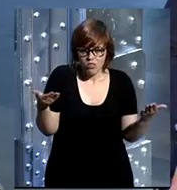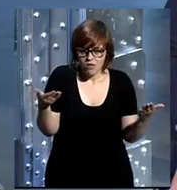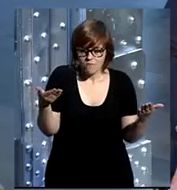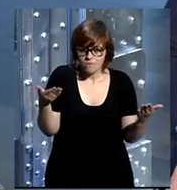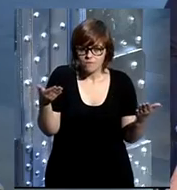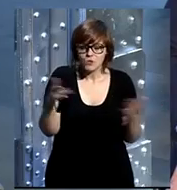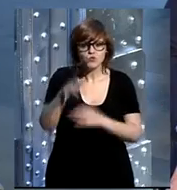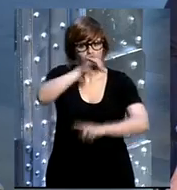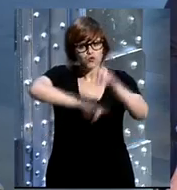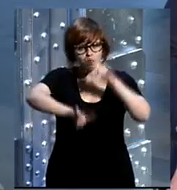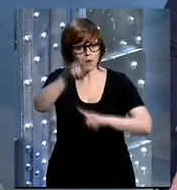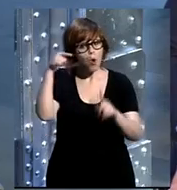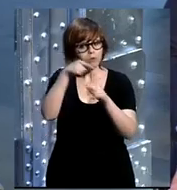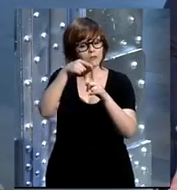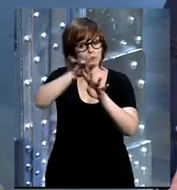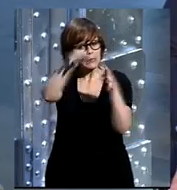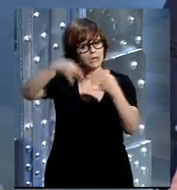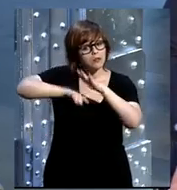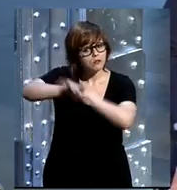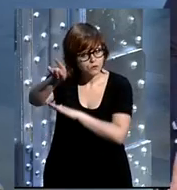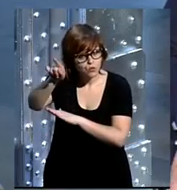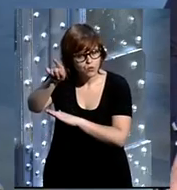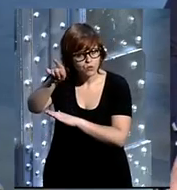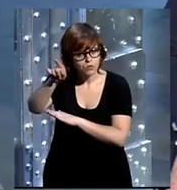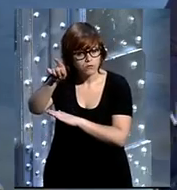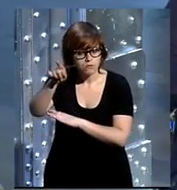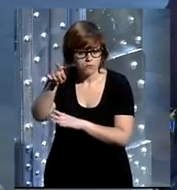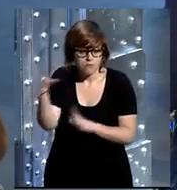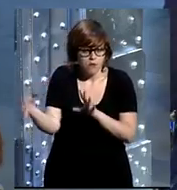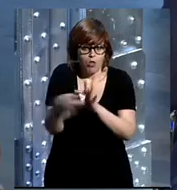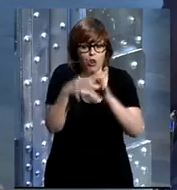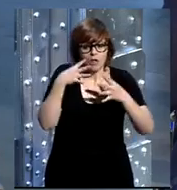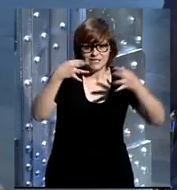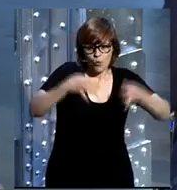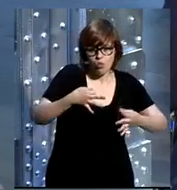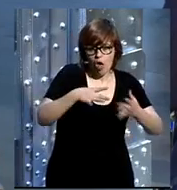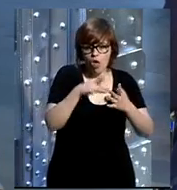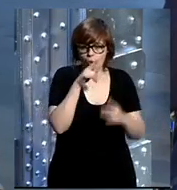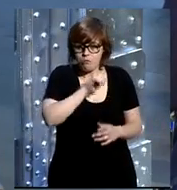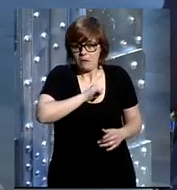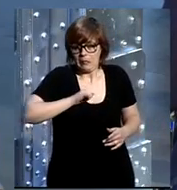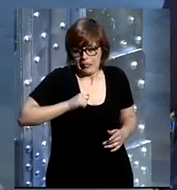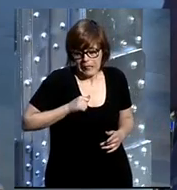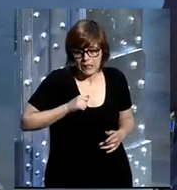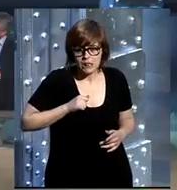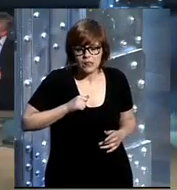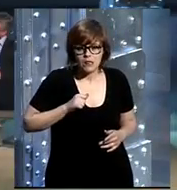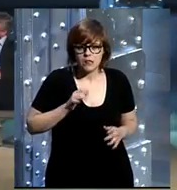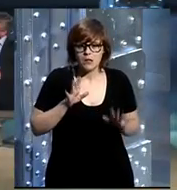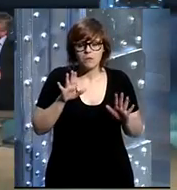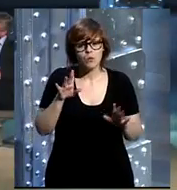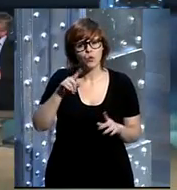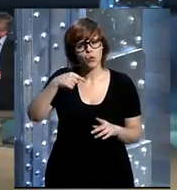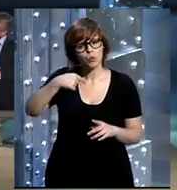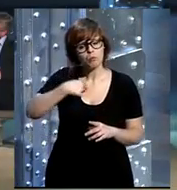grandes problemas para el desarrollo de Internet. Tiene que ver con la seguridad, tiene que ver con la privacidad, pero voy a poner, y luego voy